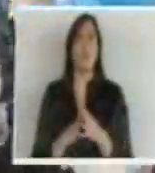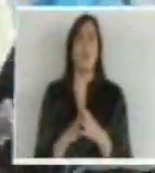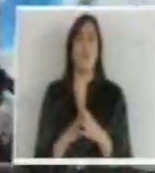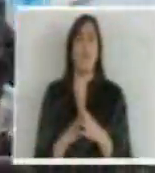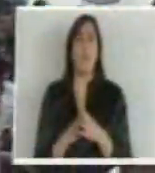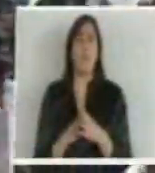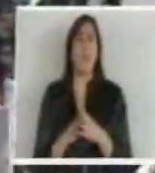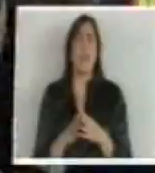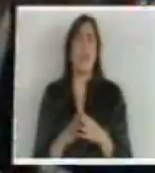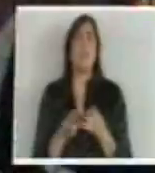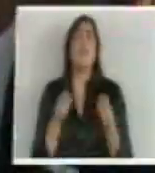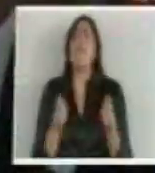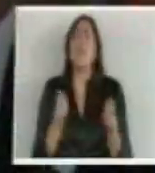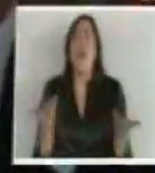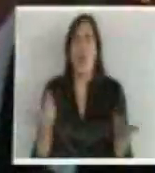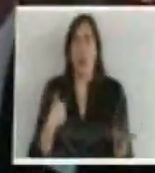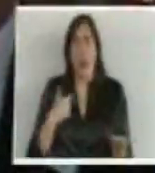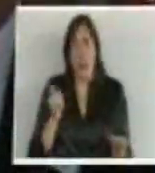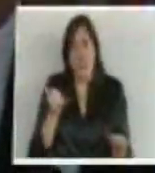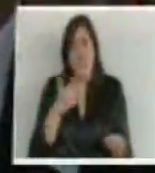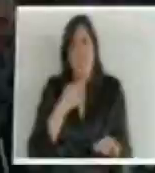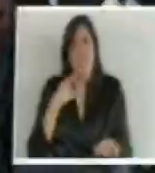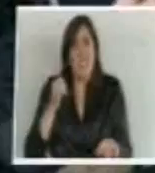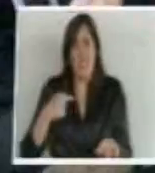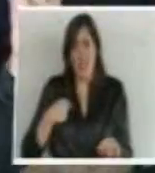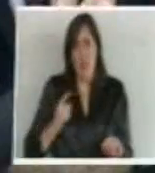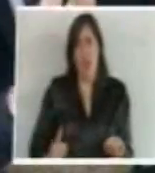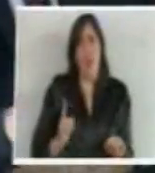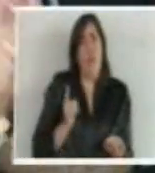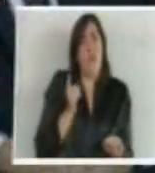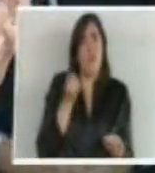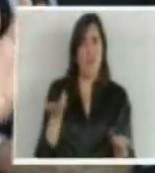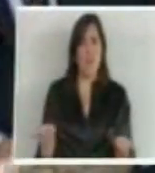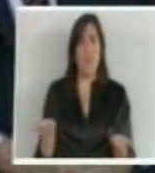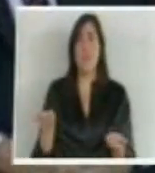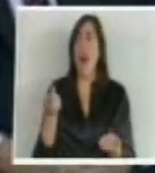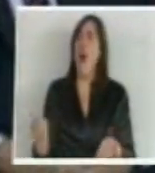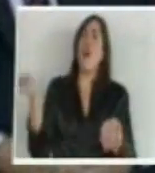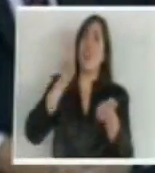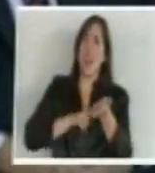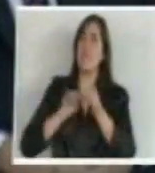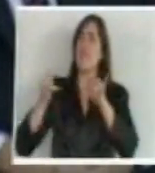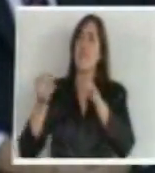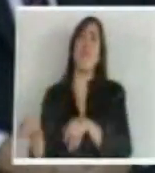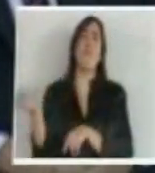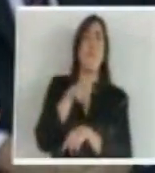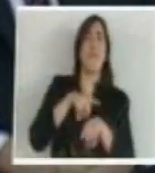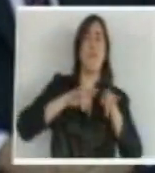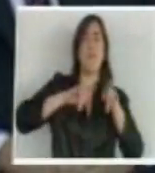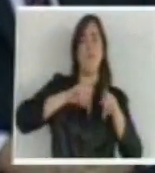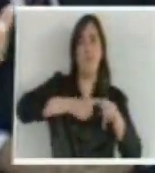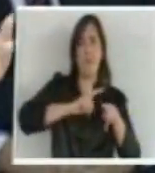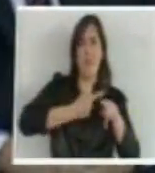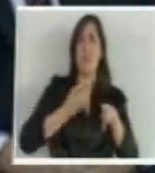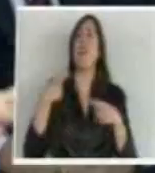¿Cómo no estar orgullosa de ver a los jóvenes de vuelta cantar el himno